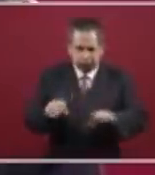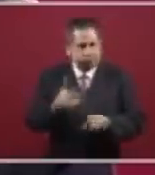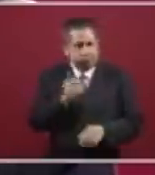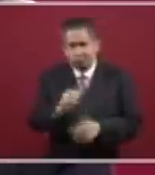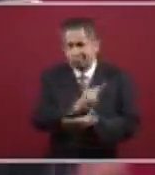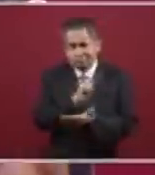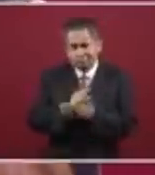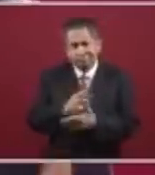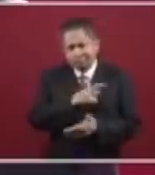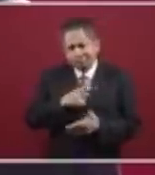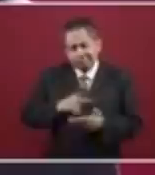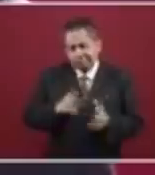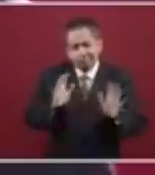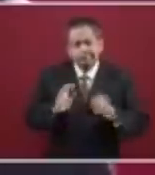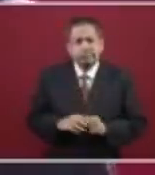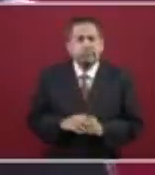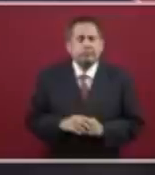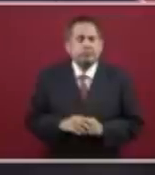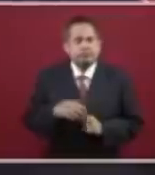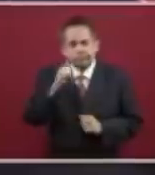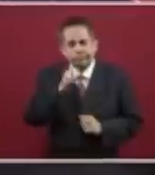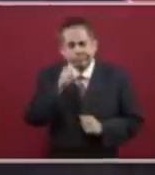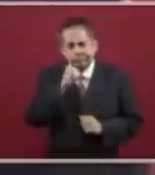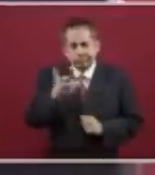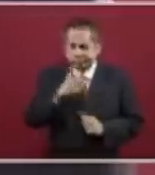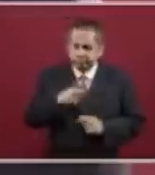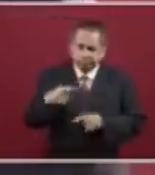sea, y se hace